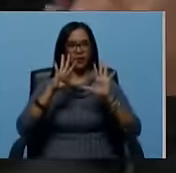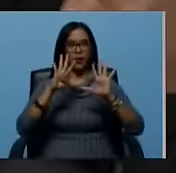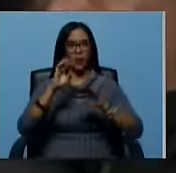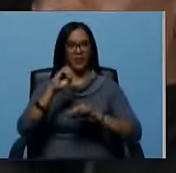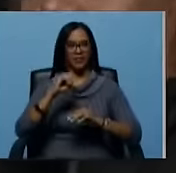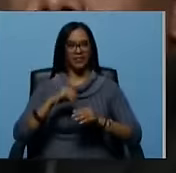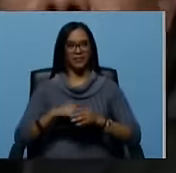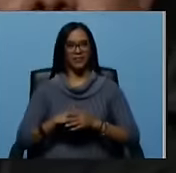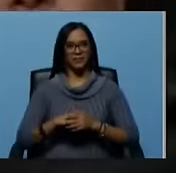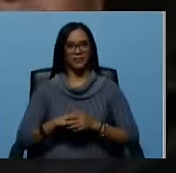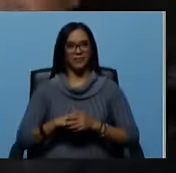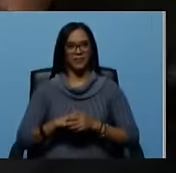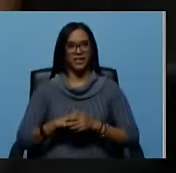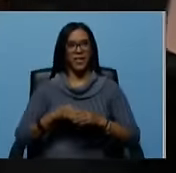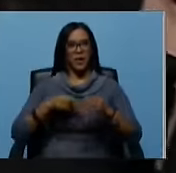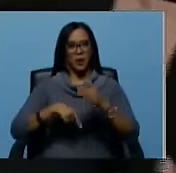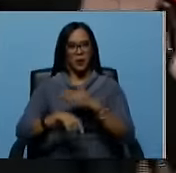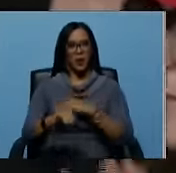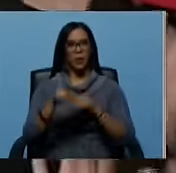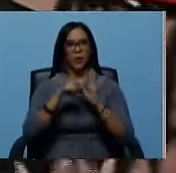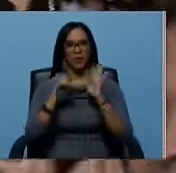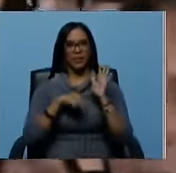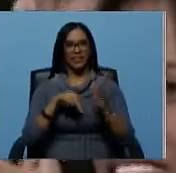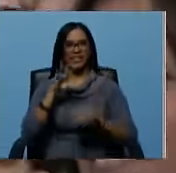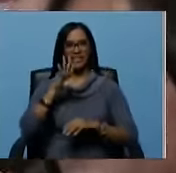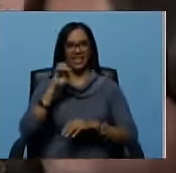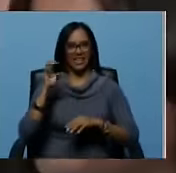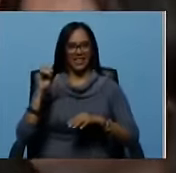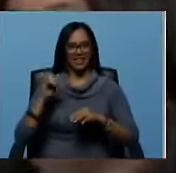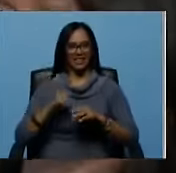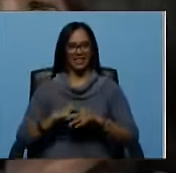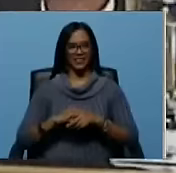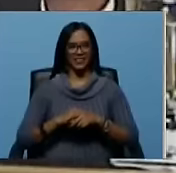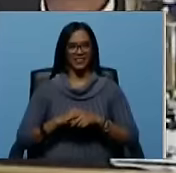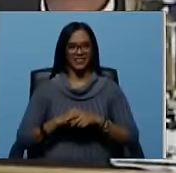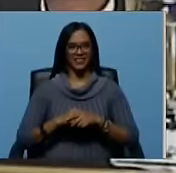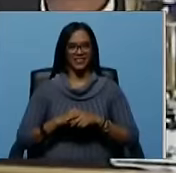490. Rumbo al programa 500.